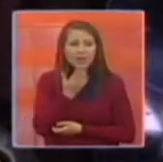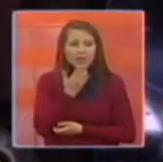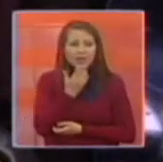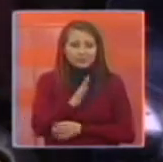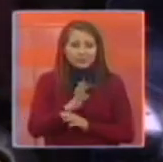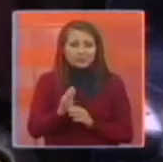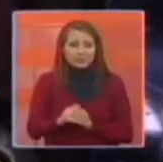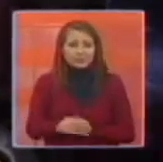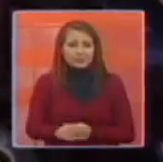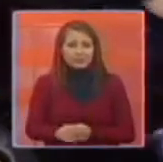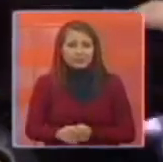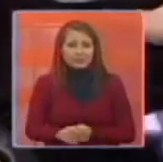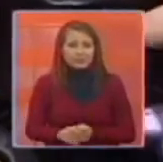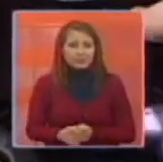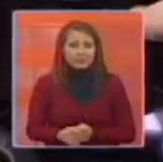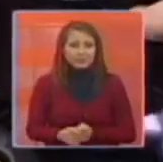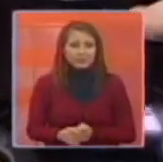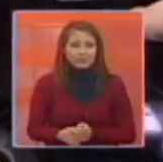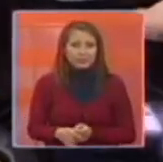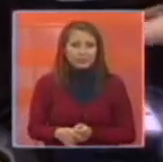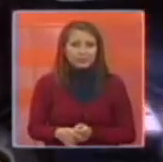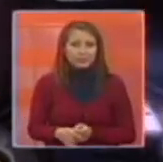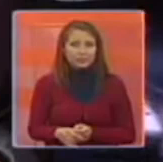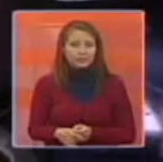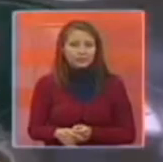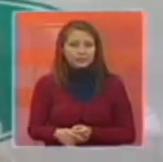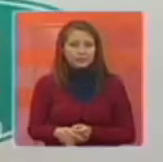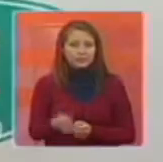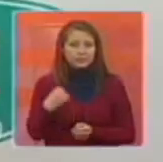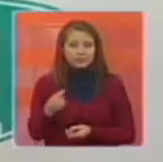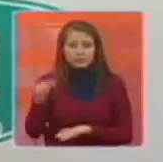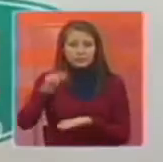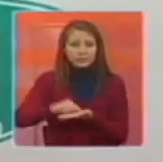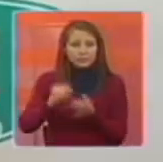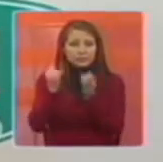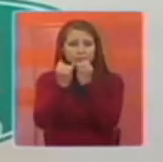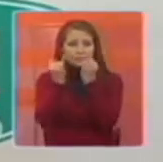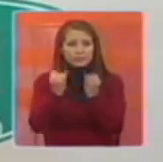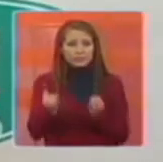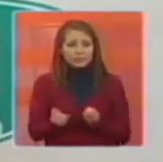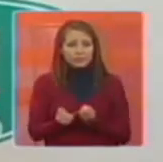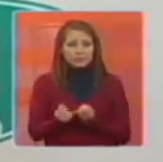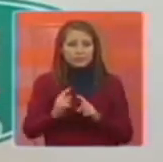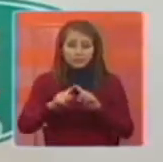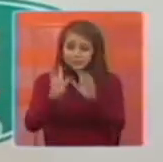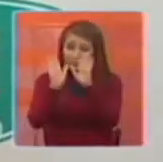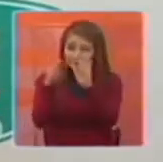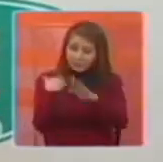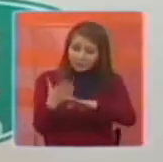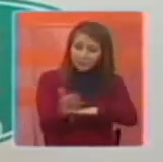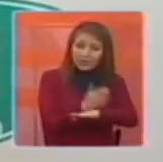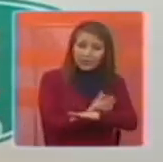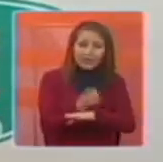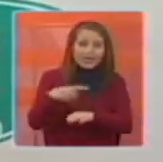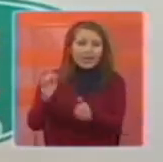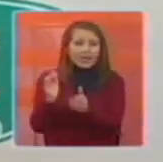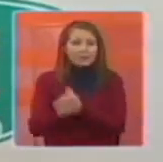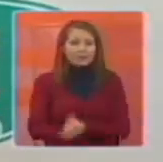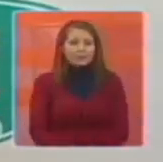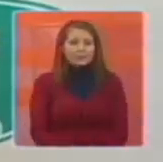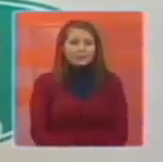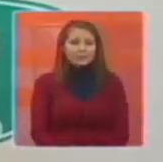son color. Vamos a agregarle también un poquito de cilantro. Pero antes déjeme decirles que los buenos esposos